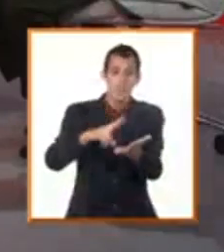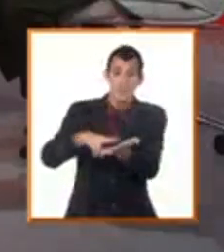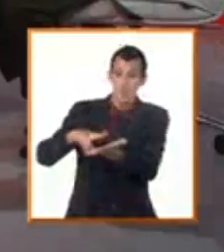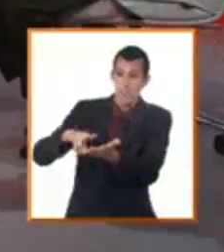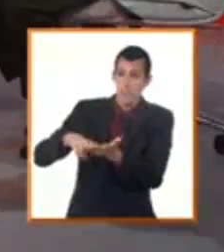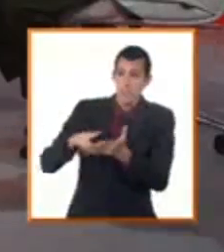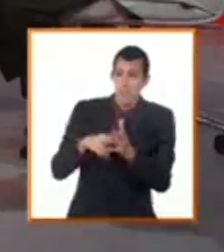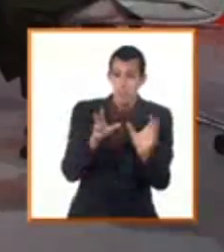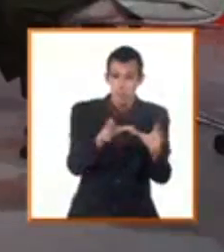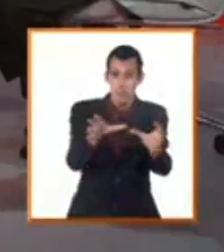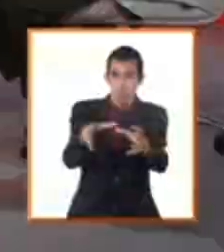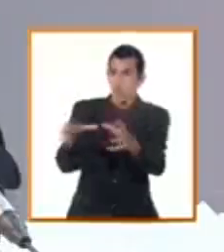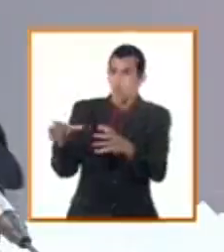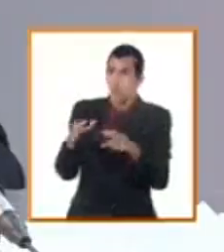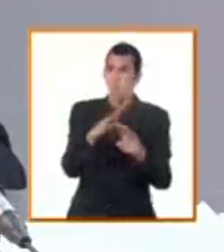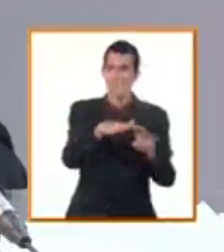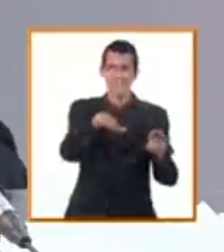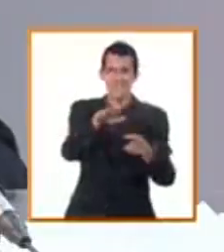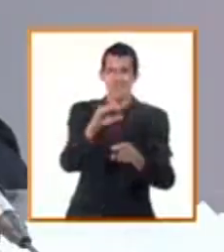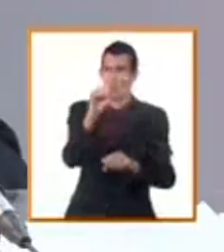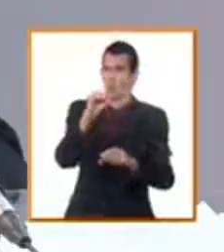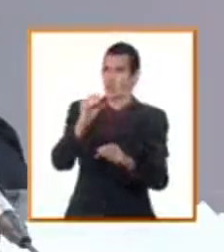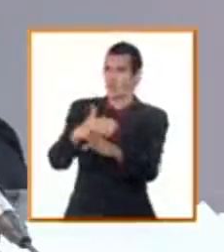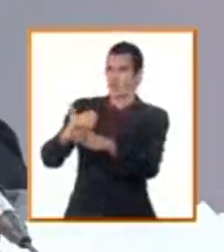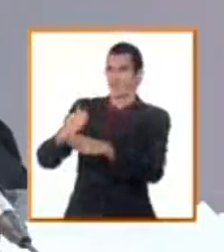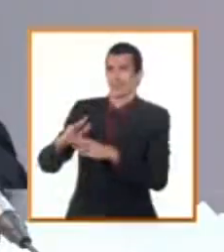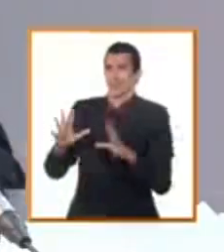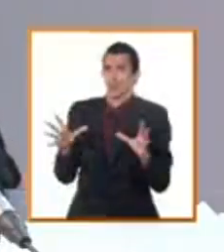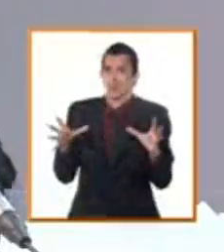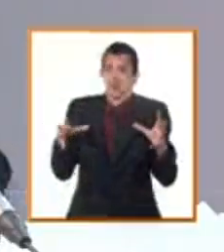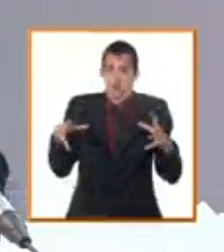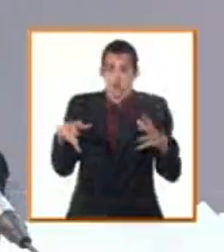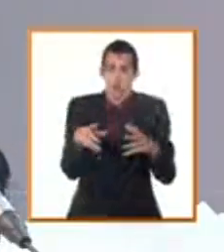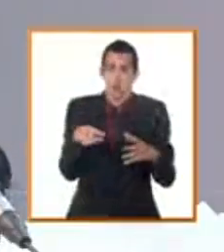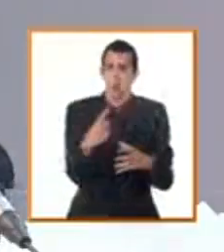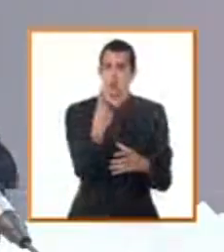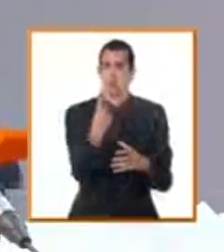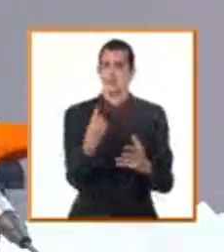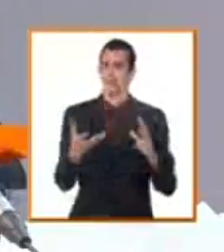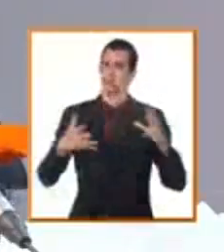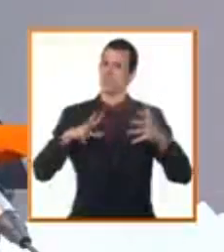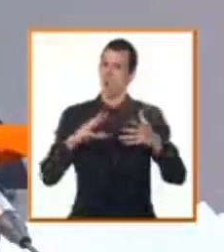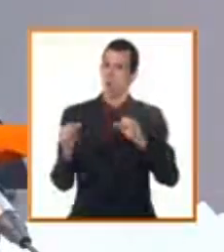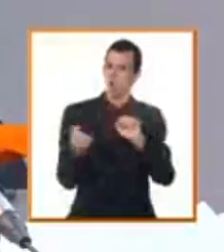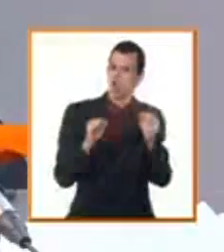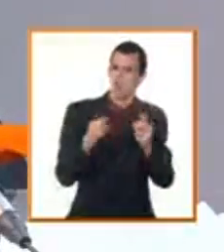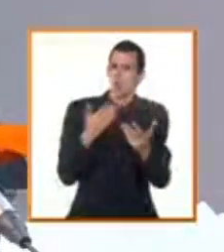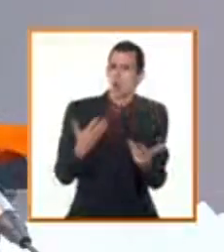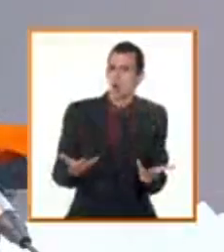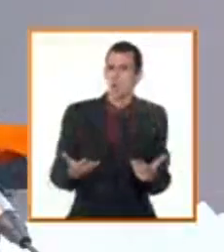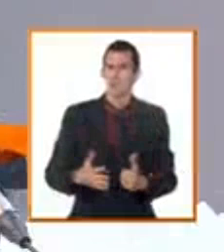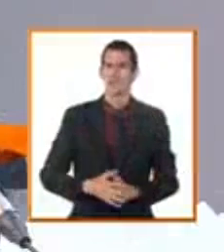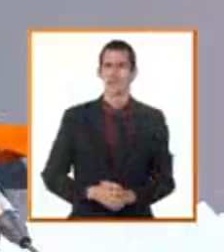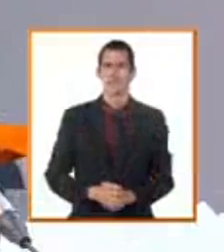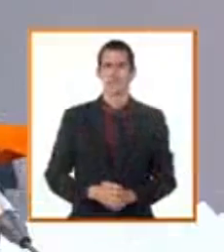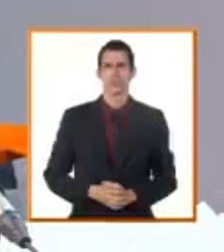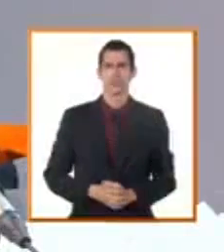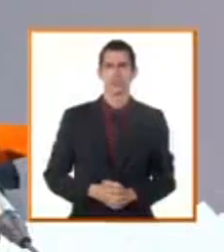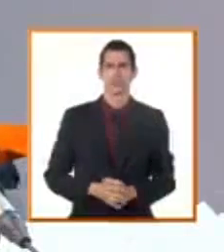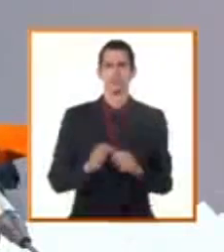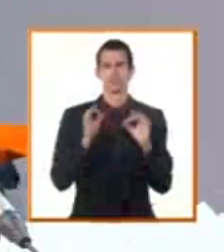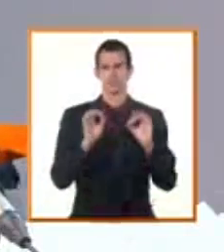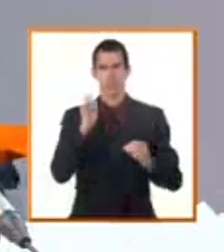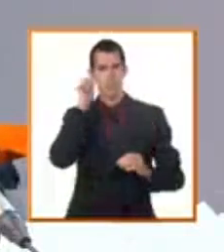la viceministra Pilar, la Comisión Nacional de Drogas está integrada por varios organismos de la Administración Central del Estado, Ministerio del Interior, Aduana General de